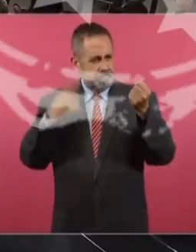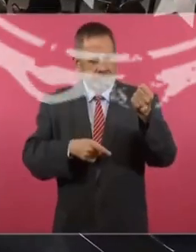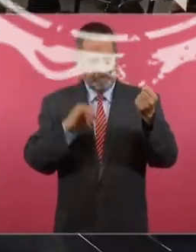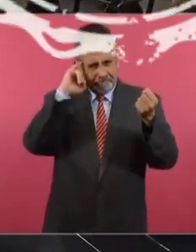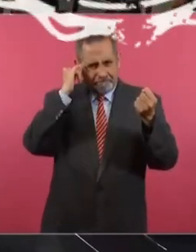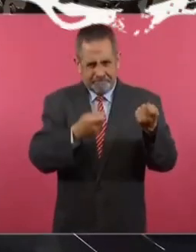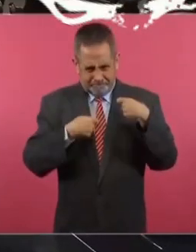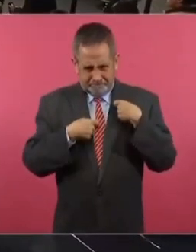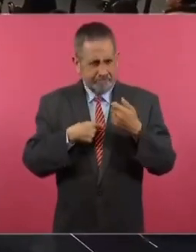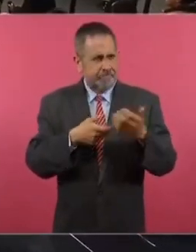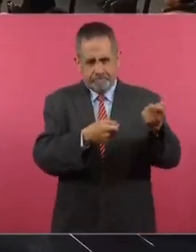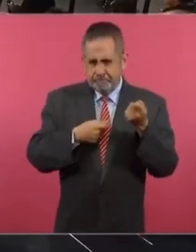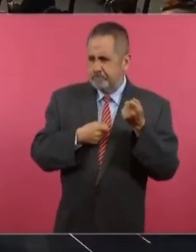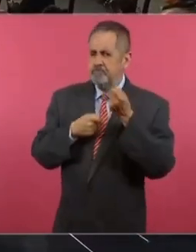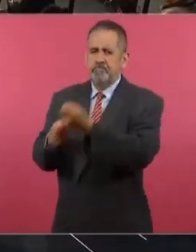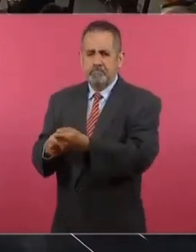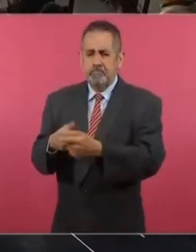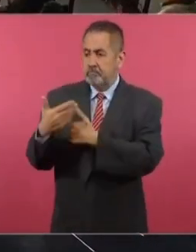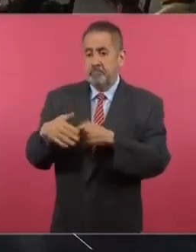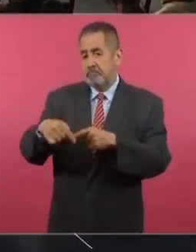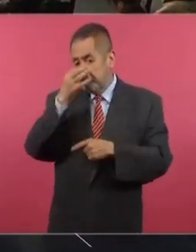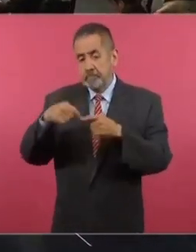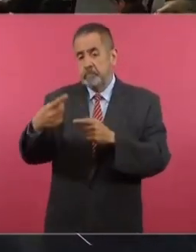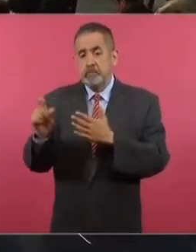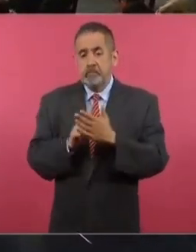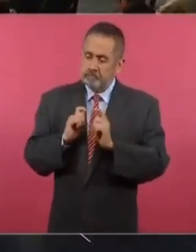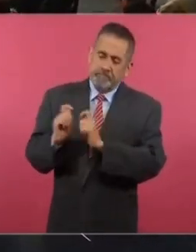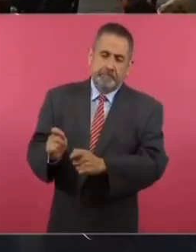ya dentro de un mes menos